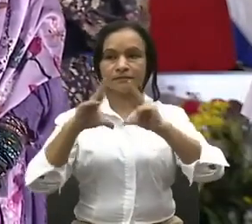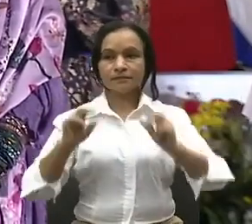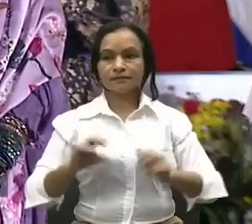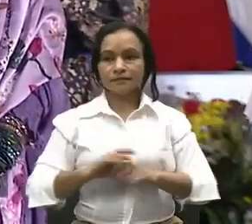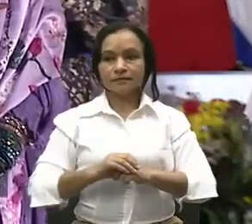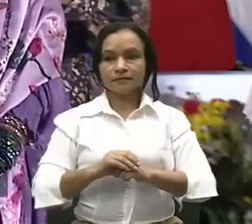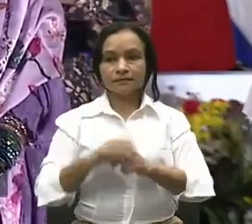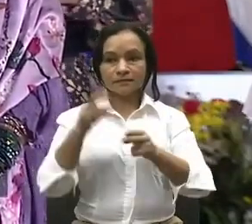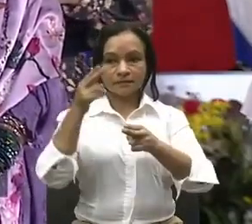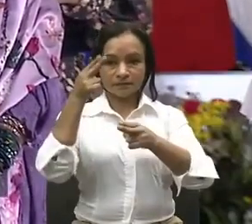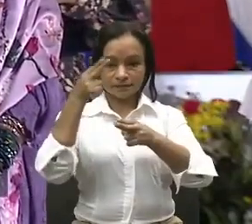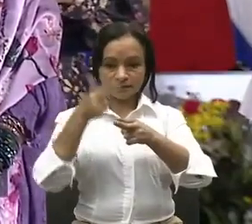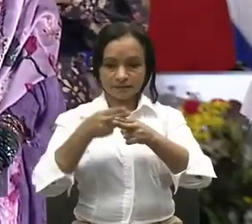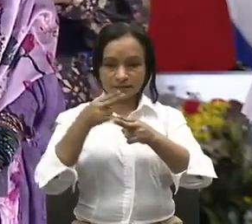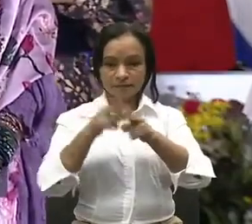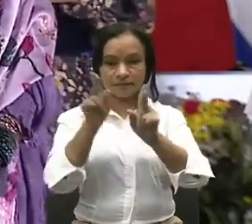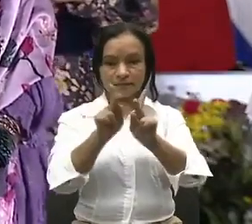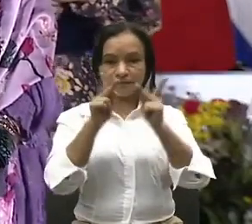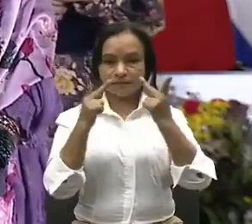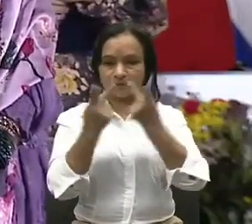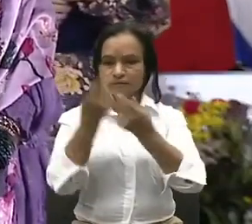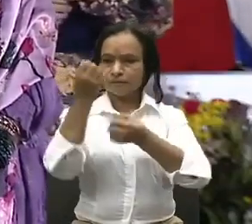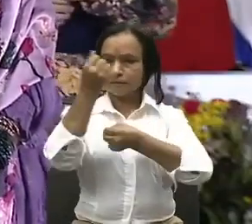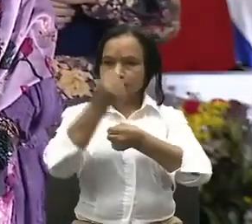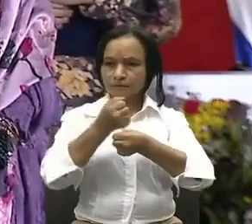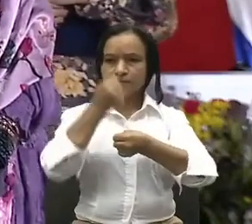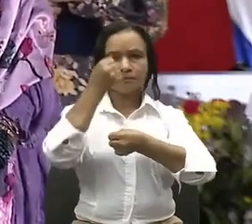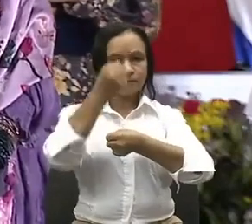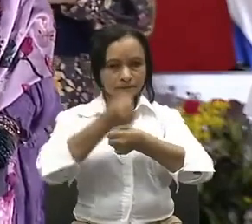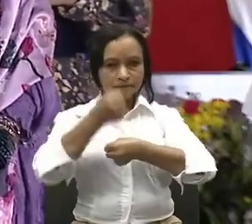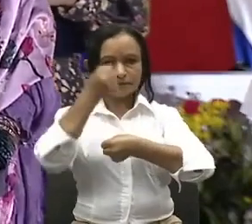en nombre del pueblo trabajador,